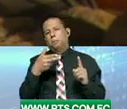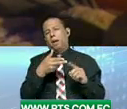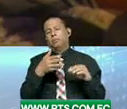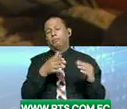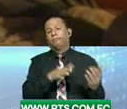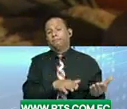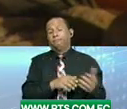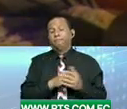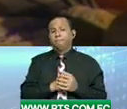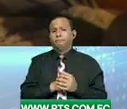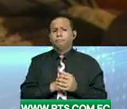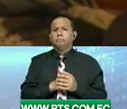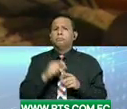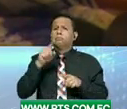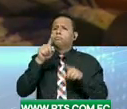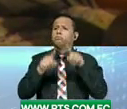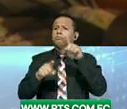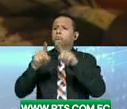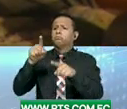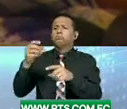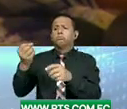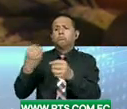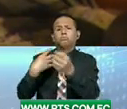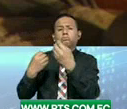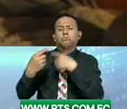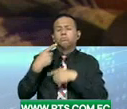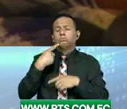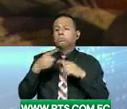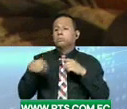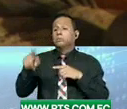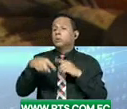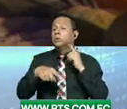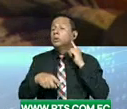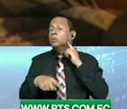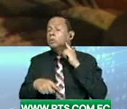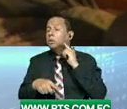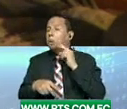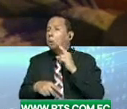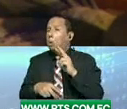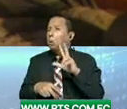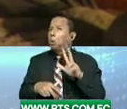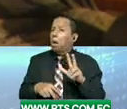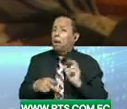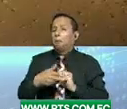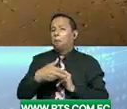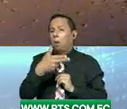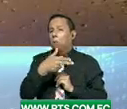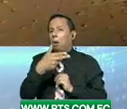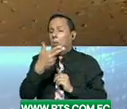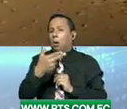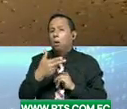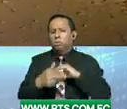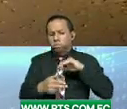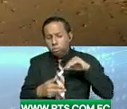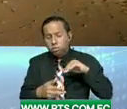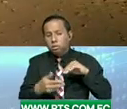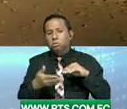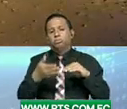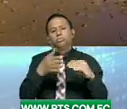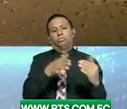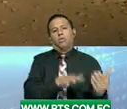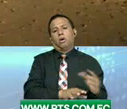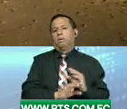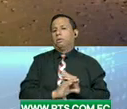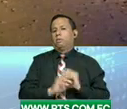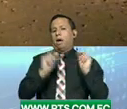sector. Algunos indican que escucharon de dos a tres disparos y cuando salieron de sus casas ya vieron el cuerpo sin vida.